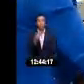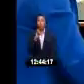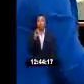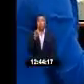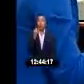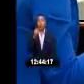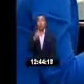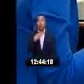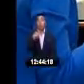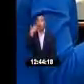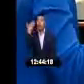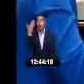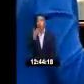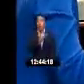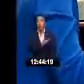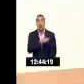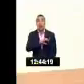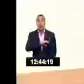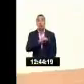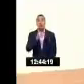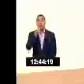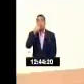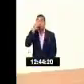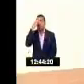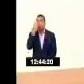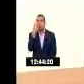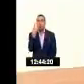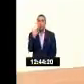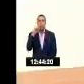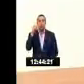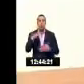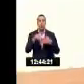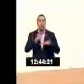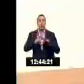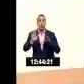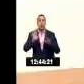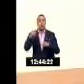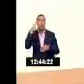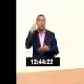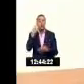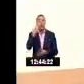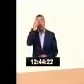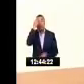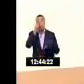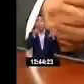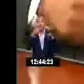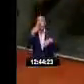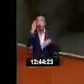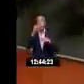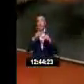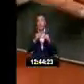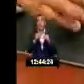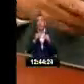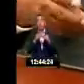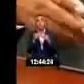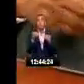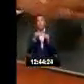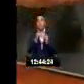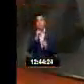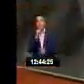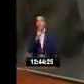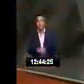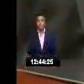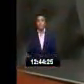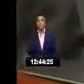Santo Domingo, mencionan que han recuperado 4 millones, pero aún el gobierno les debe 7 millones más. La cifra se ha